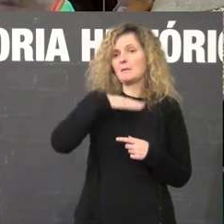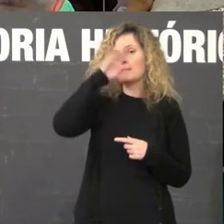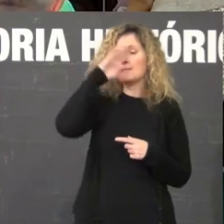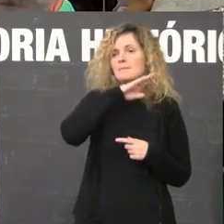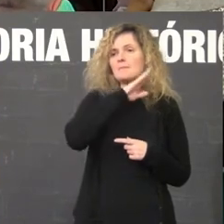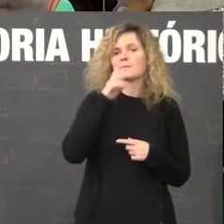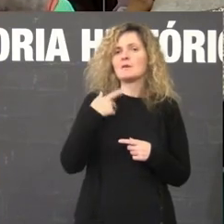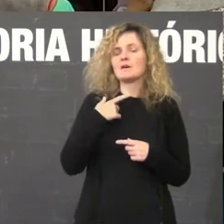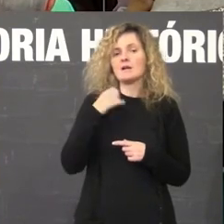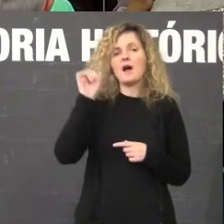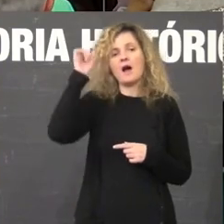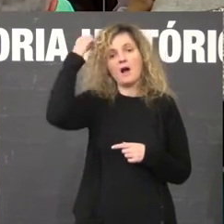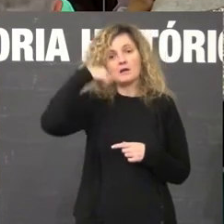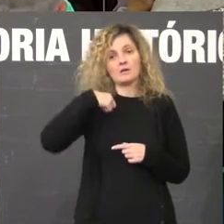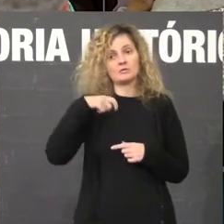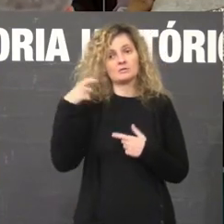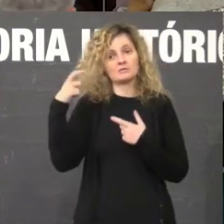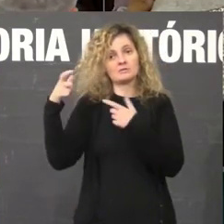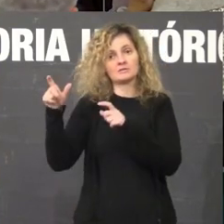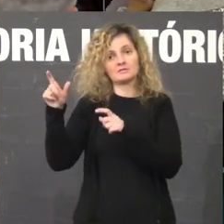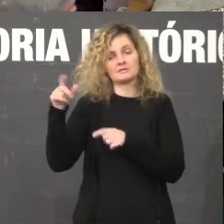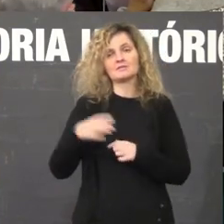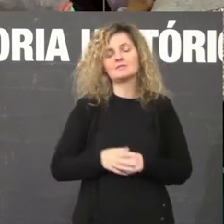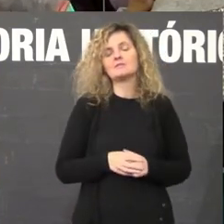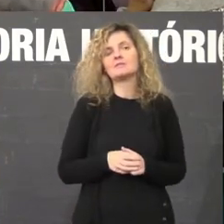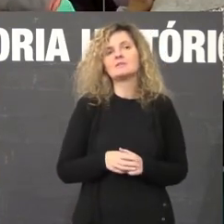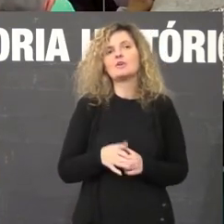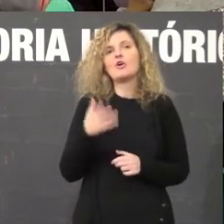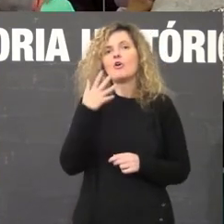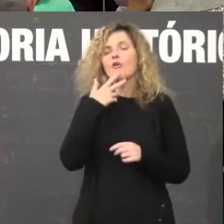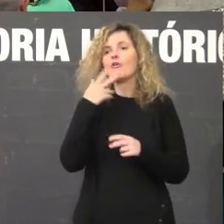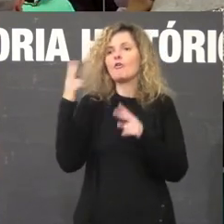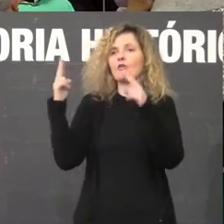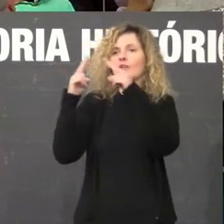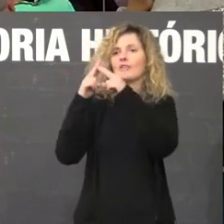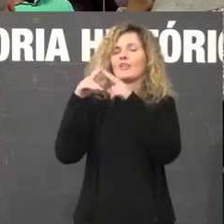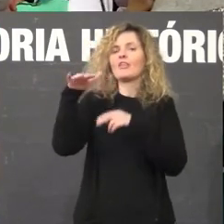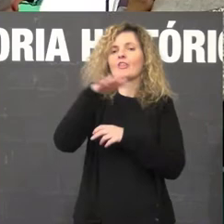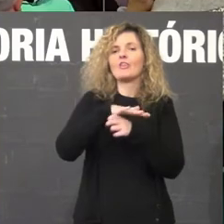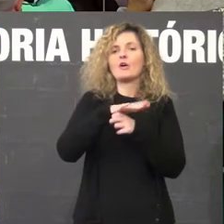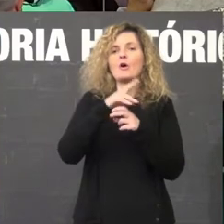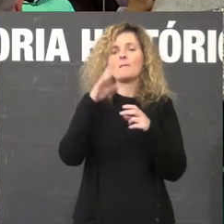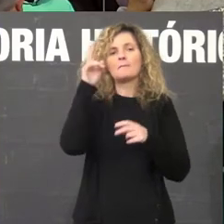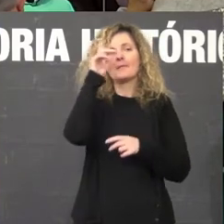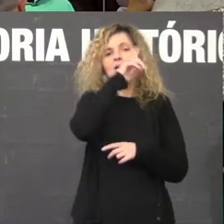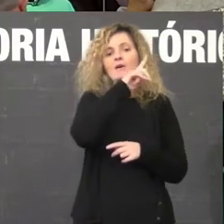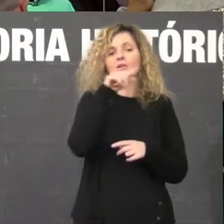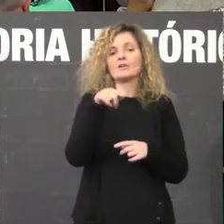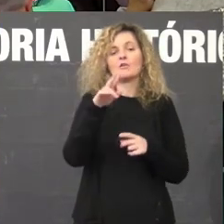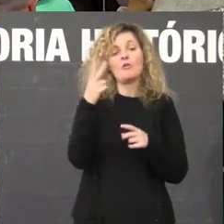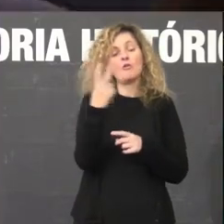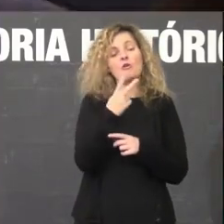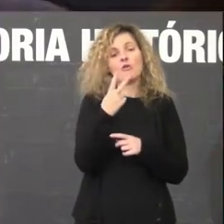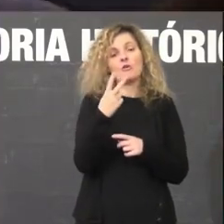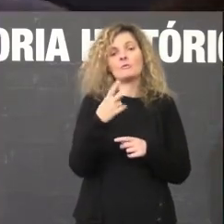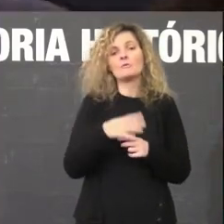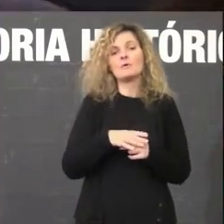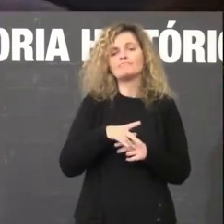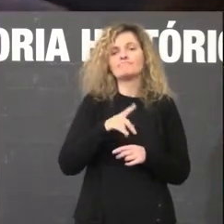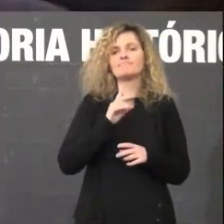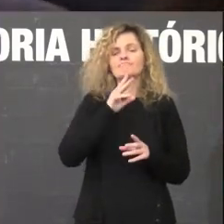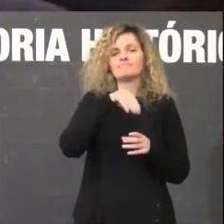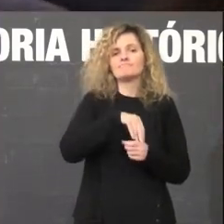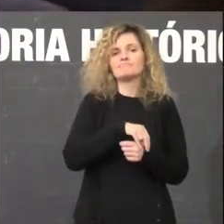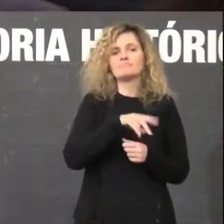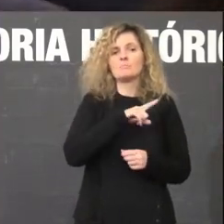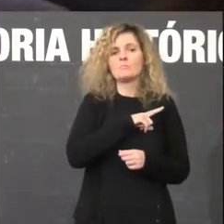eran aragoneses e coñecéronse en Madrid, e ambos os dous militaron